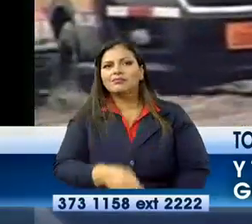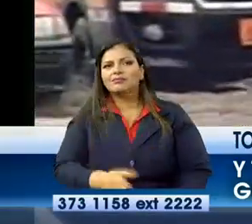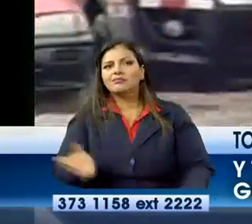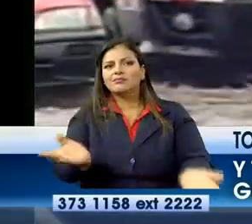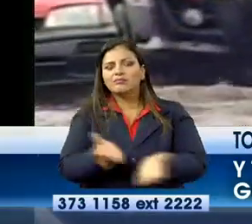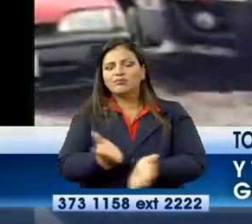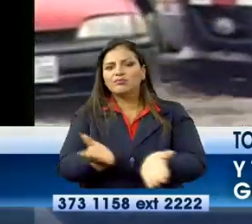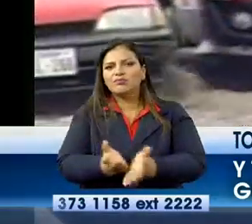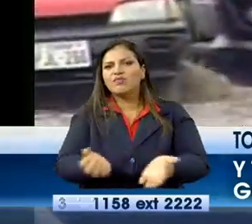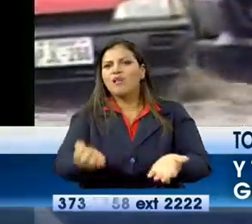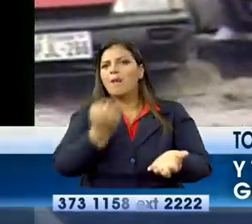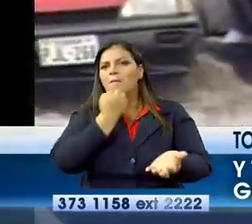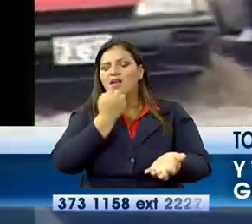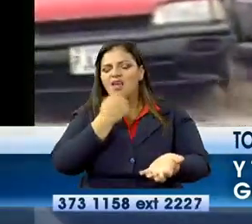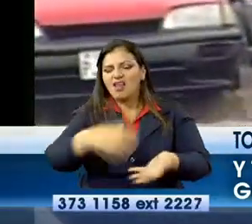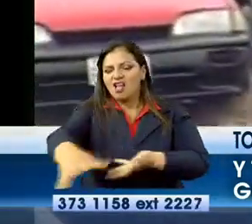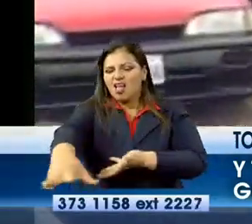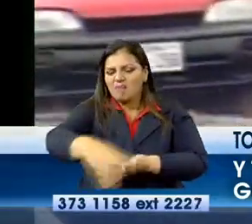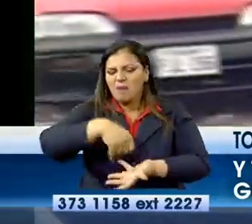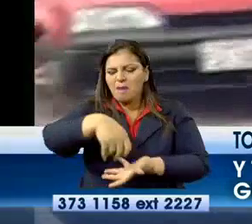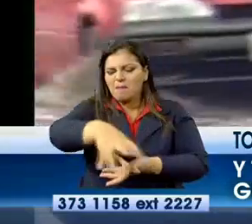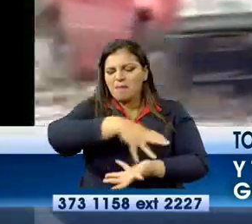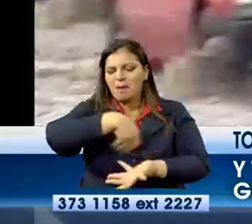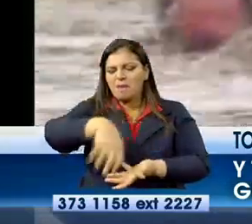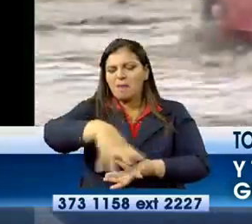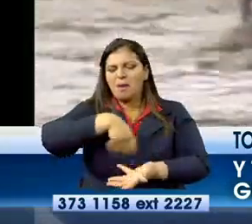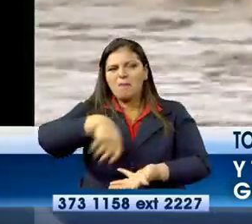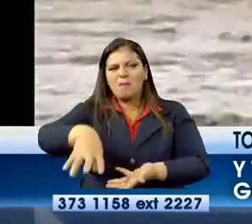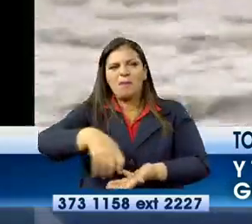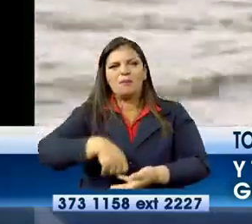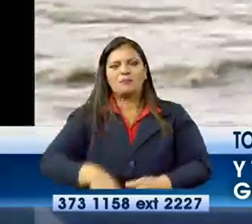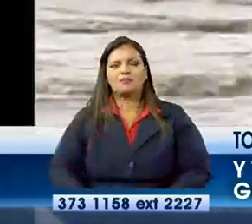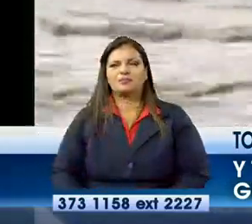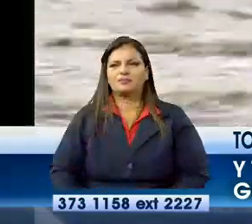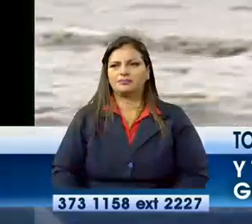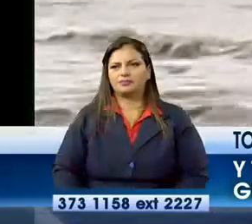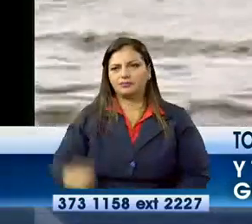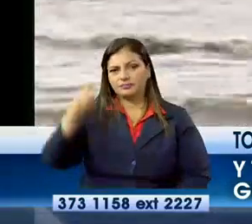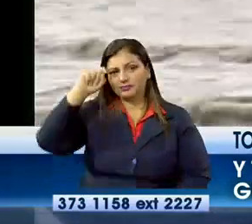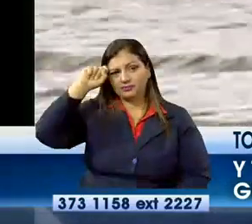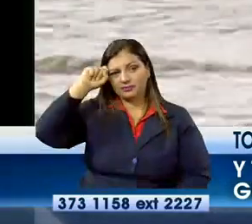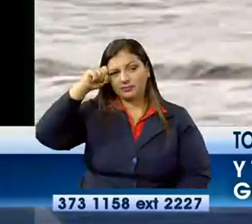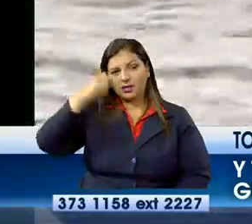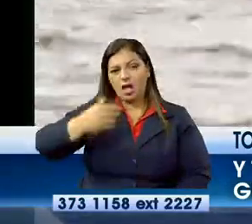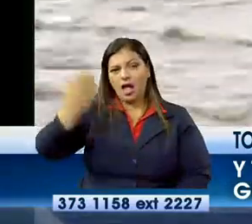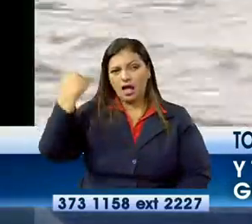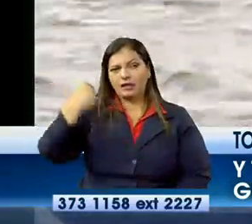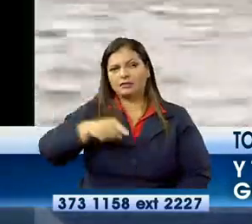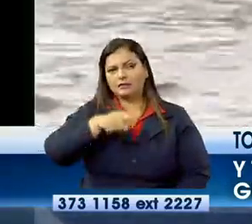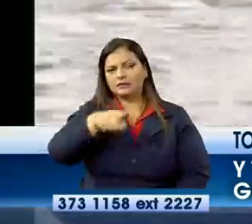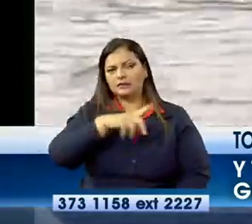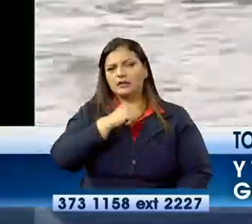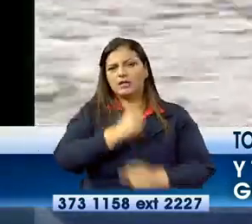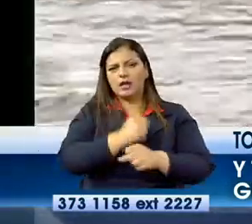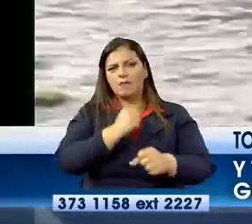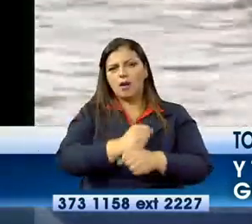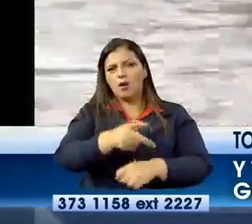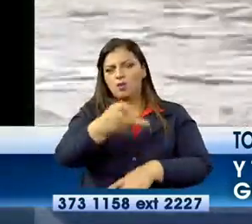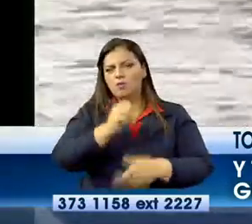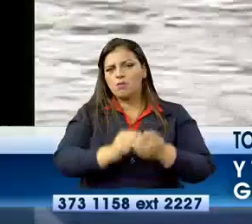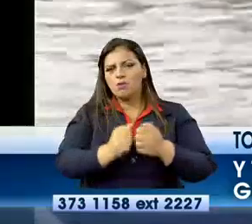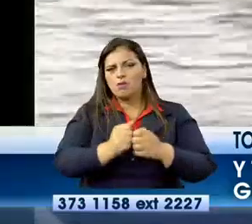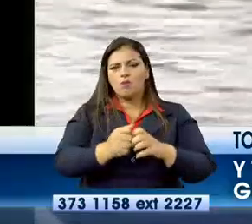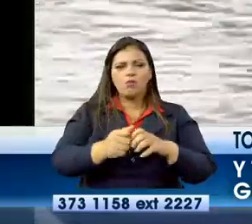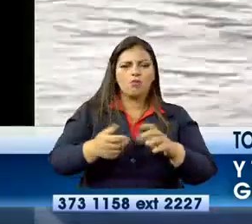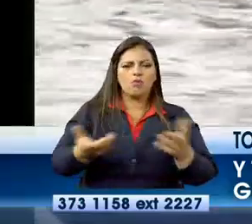sumideros que, insisto, yo recuerdo que se hizo un trabajo ahí y en la Mar de los Dos también. Pero si nos coge, bueno, aquí no porque esto es alto. Si